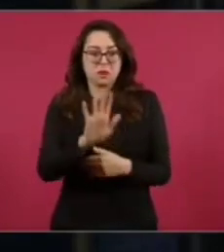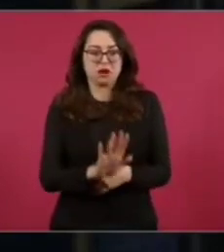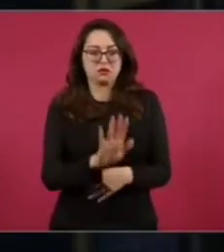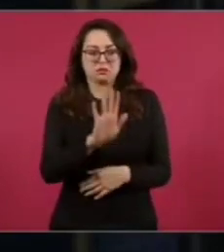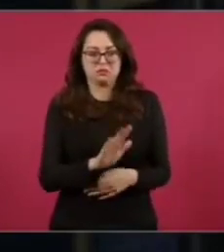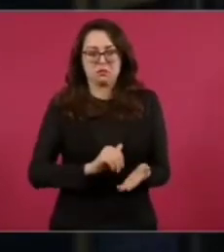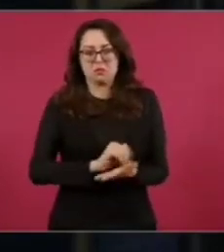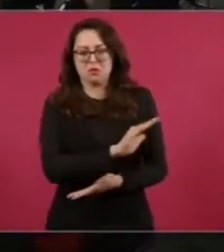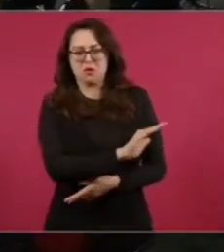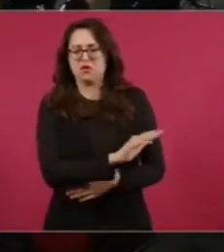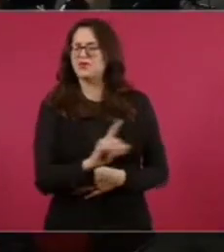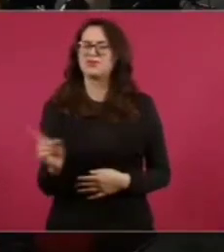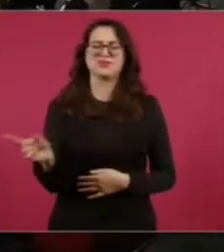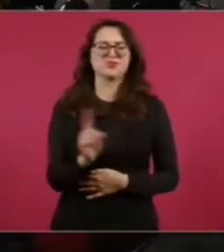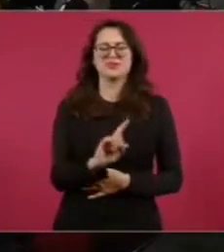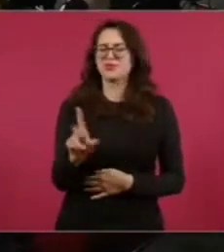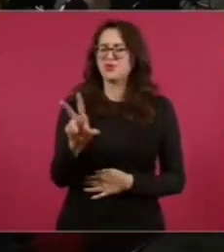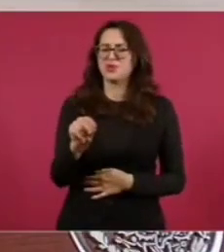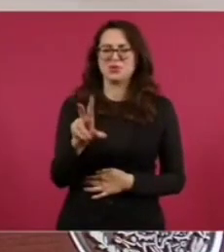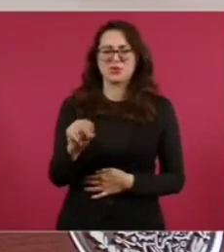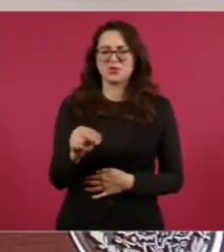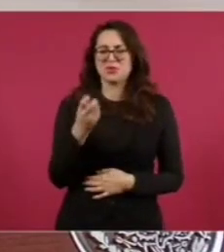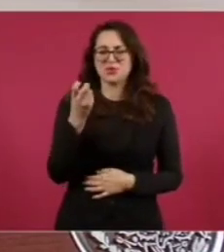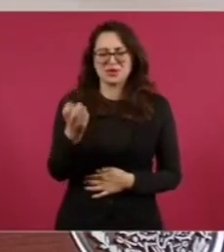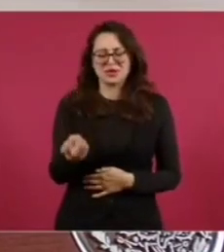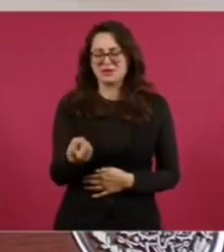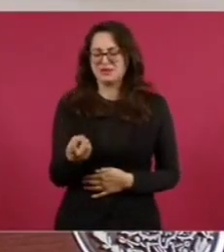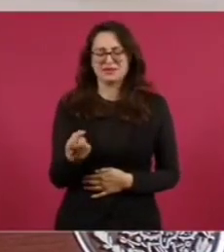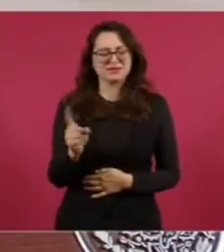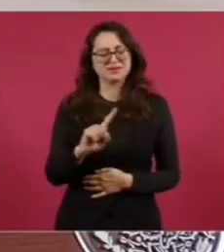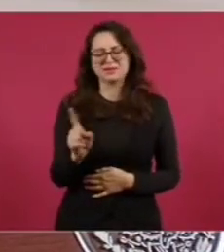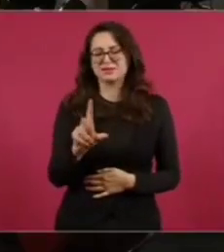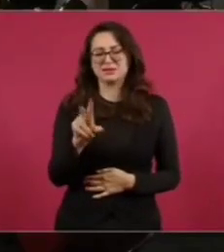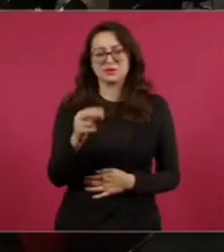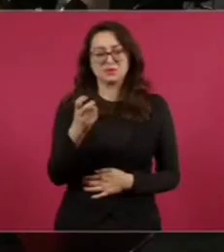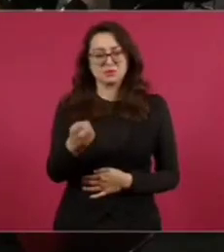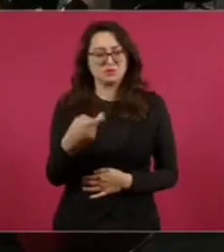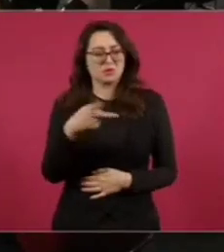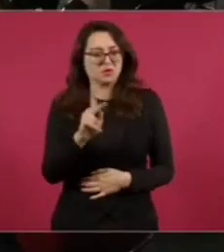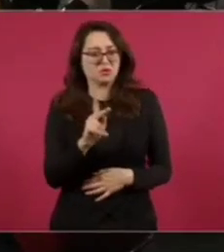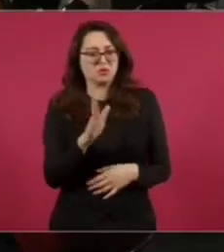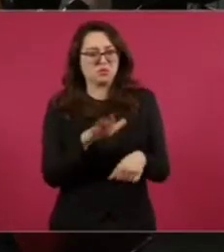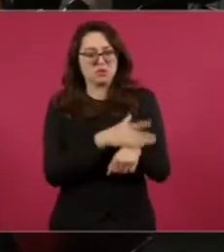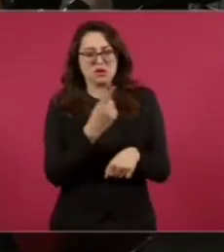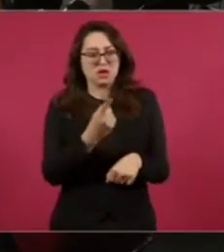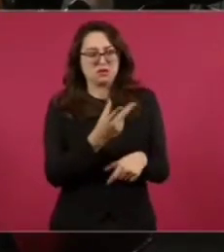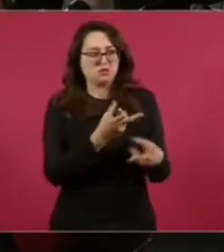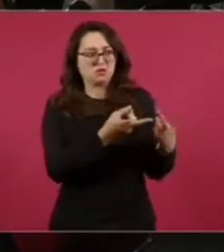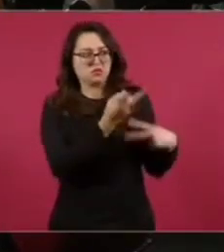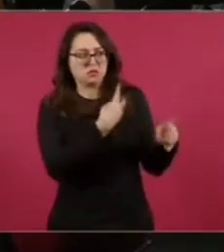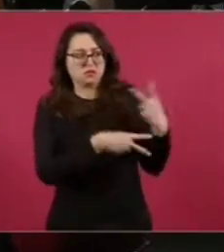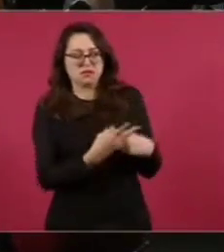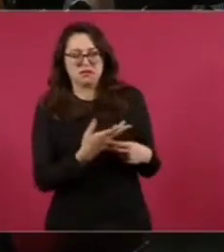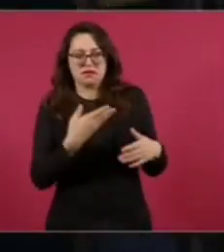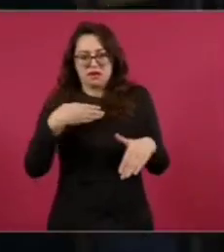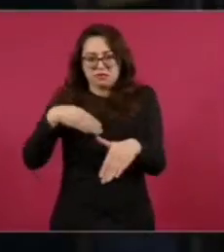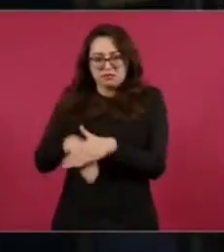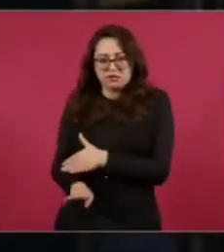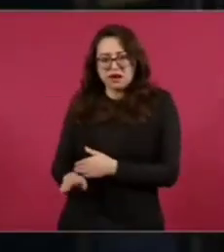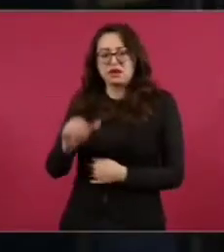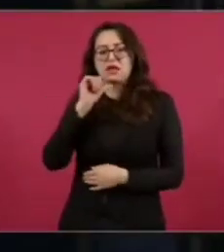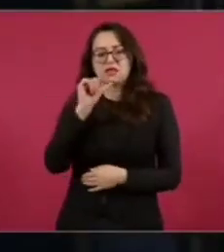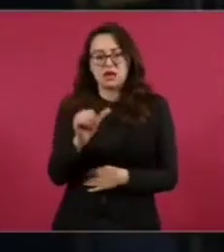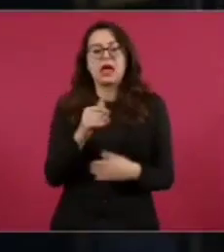una… No, aquí no vetamos a nadie. Podría decirnos, pero podrían estar aquí sentados, yo entiendo, porque además ustedes han hecho